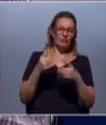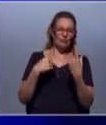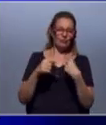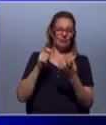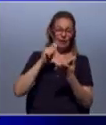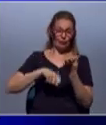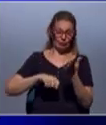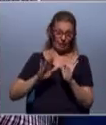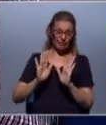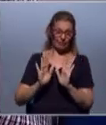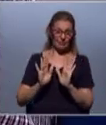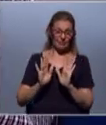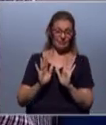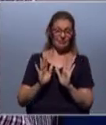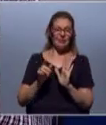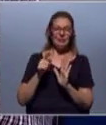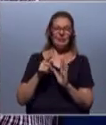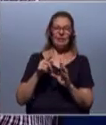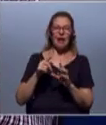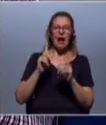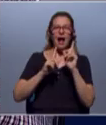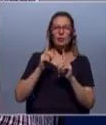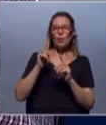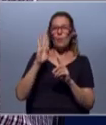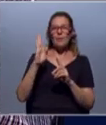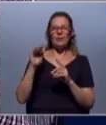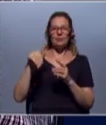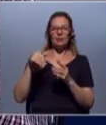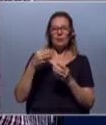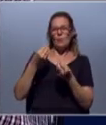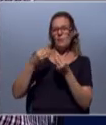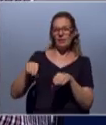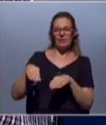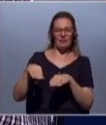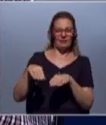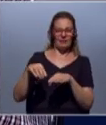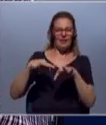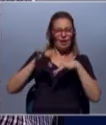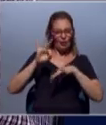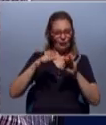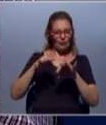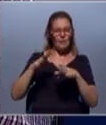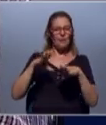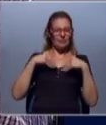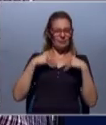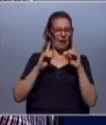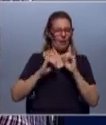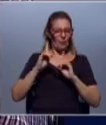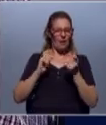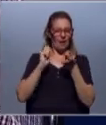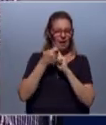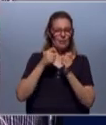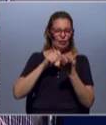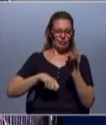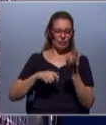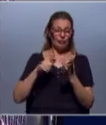contrato entonces si hay que renunciar con un pm pm con tal de no perder el negocio va a aceptar algunos cambios en el contrato